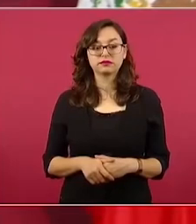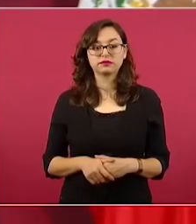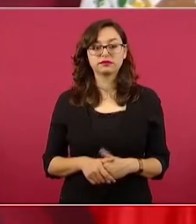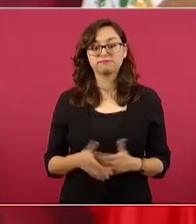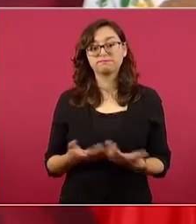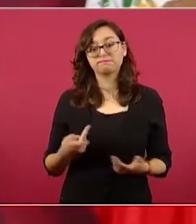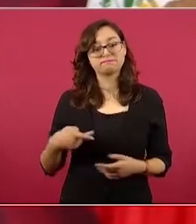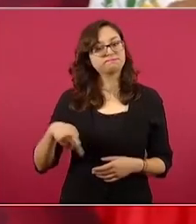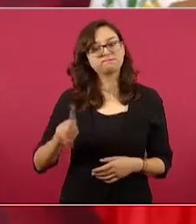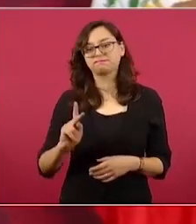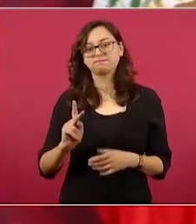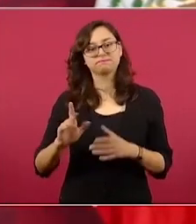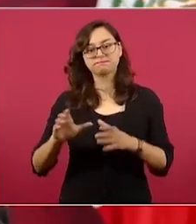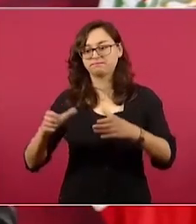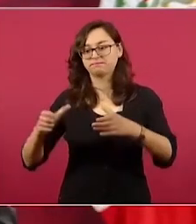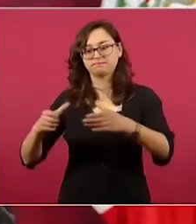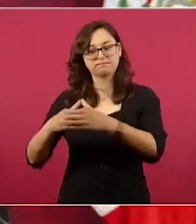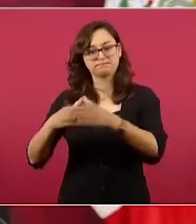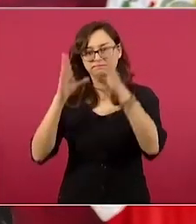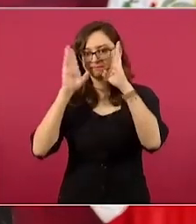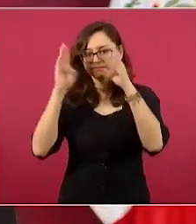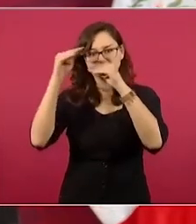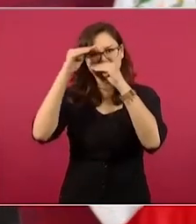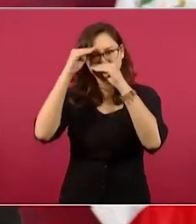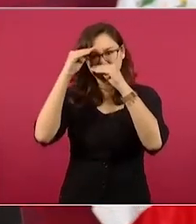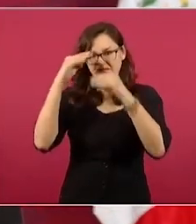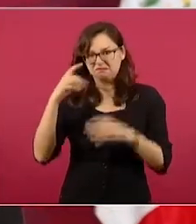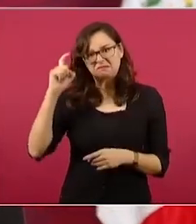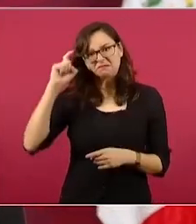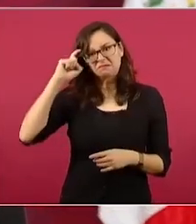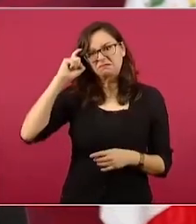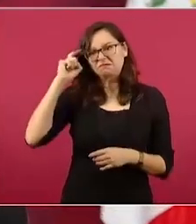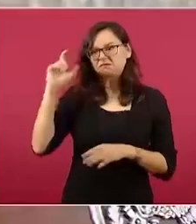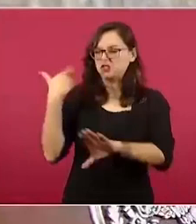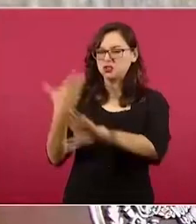los conservadores querían destruirlo